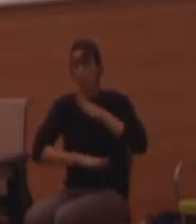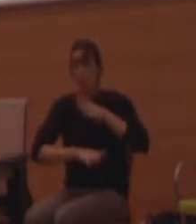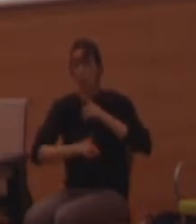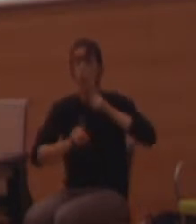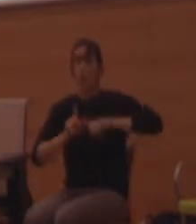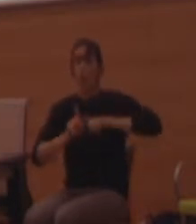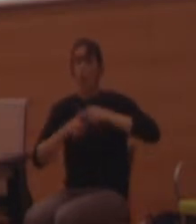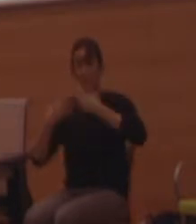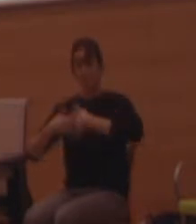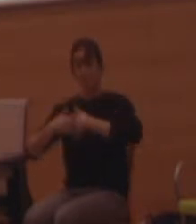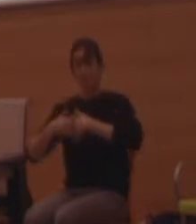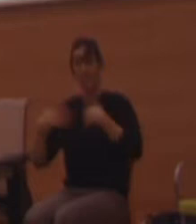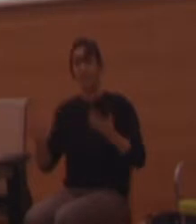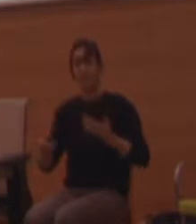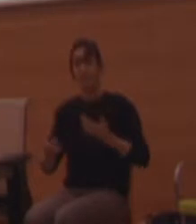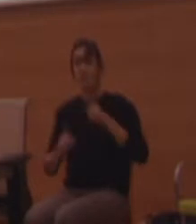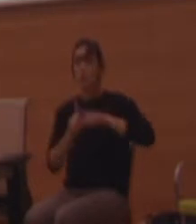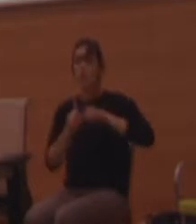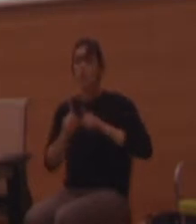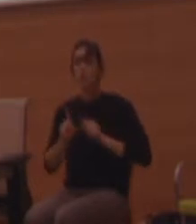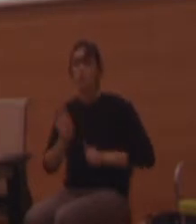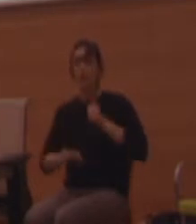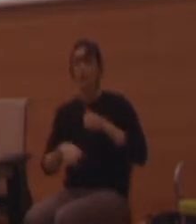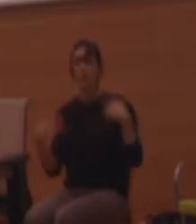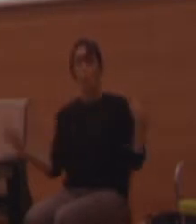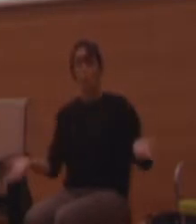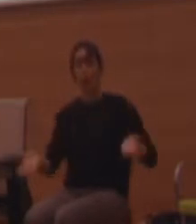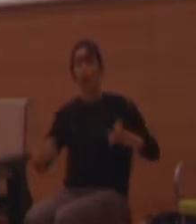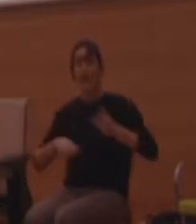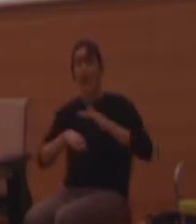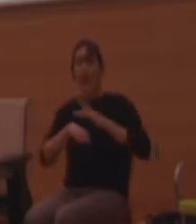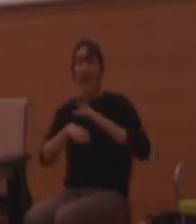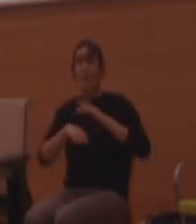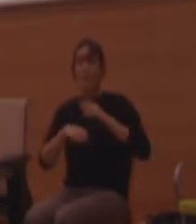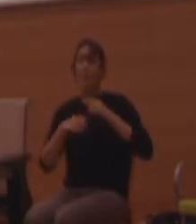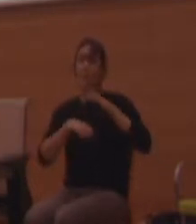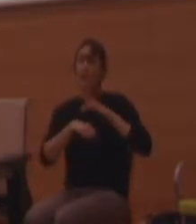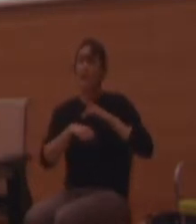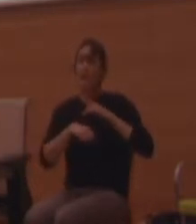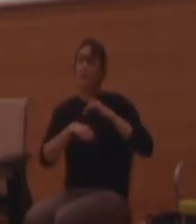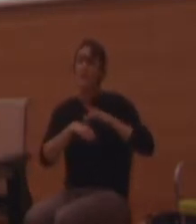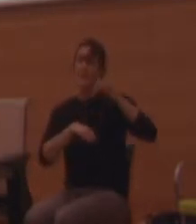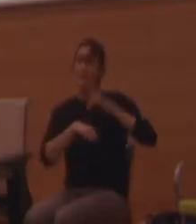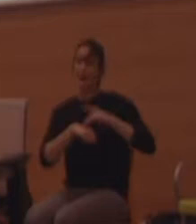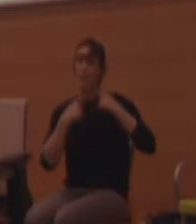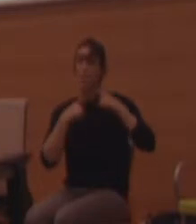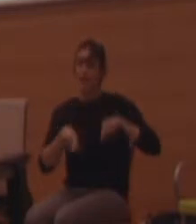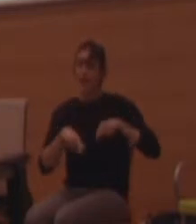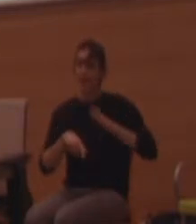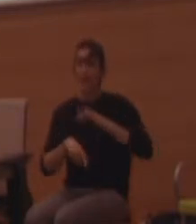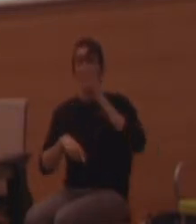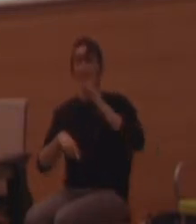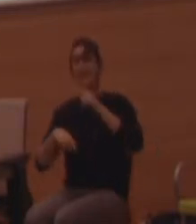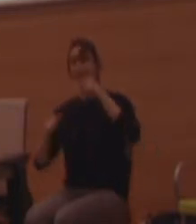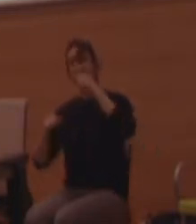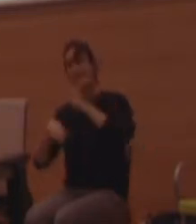las sensibilidades, tanto de pérdida de sensibilidad como de profunda,